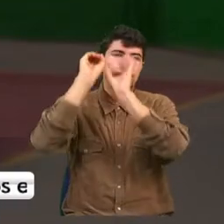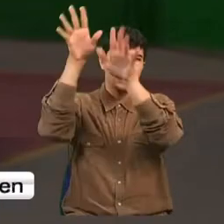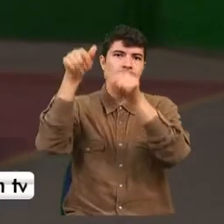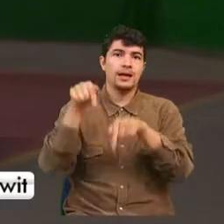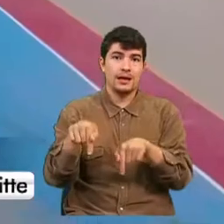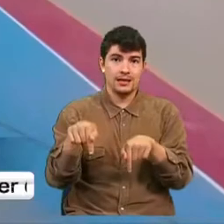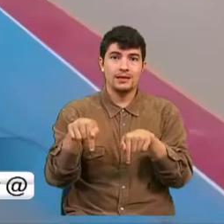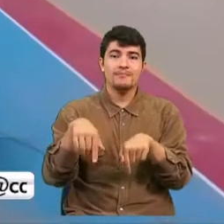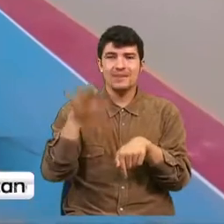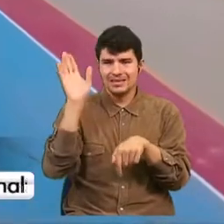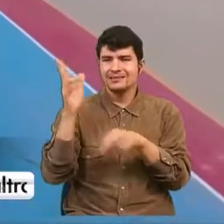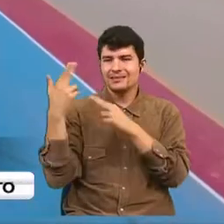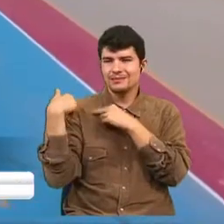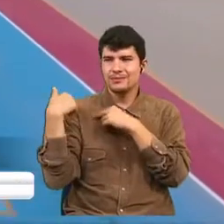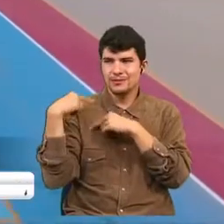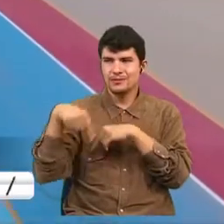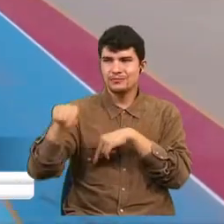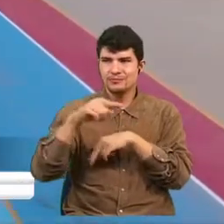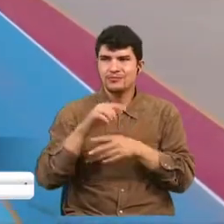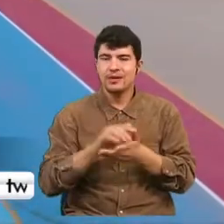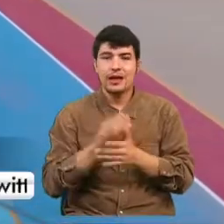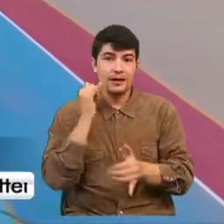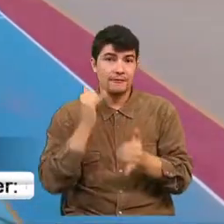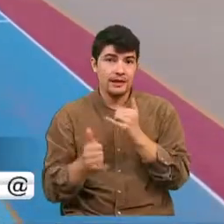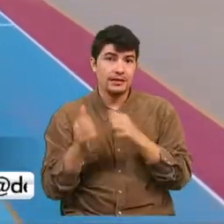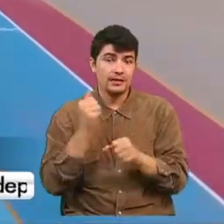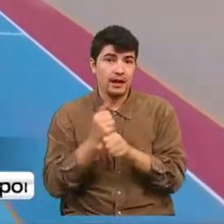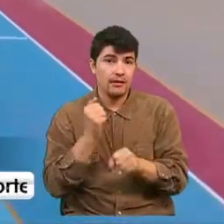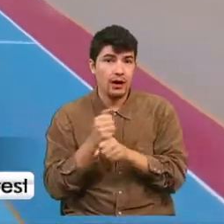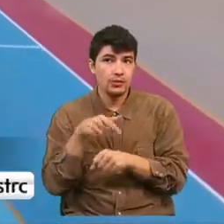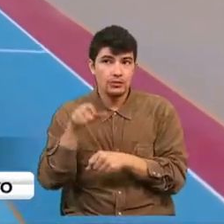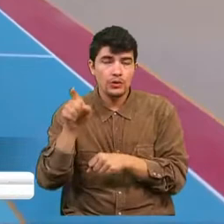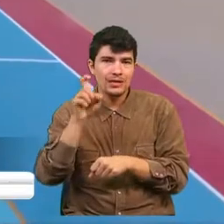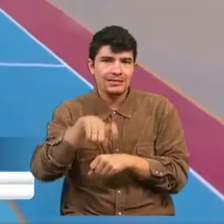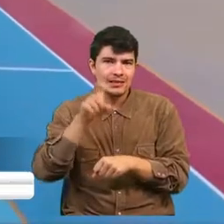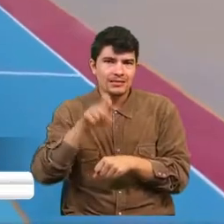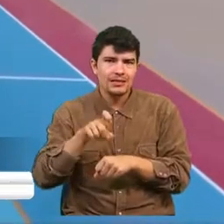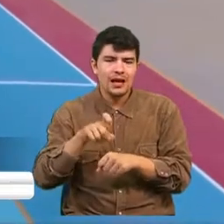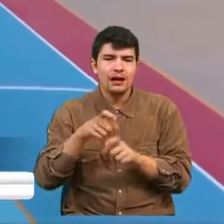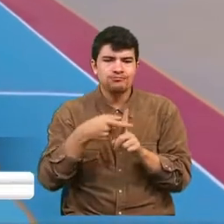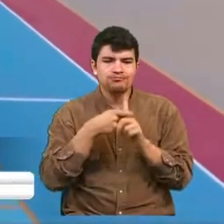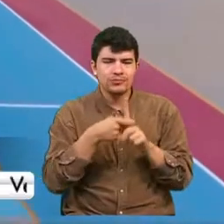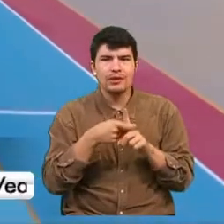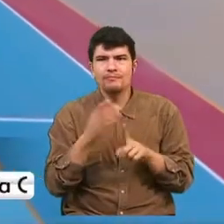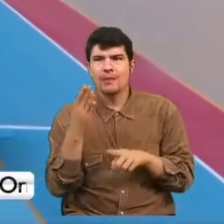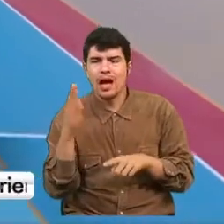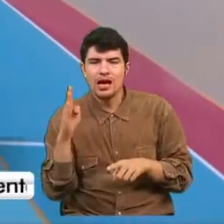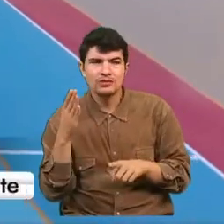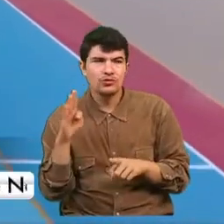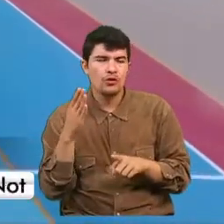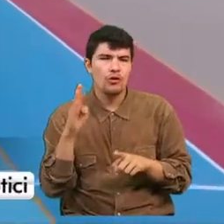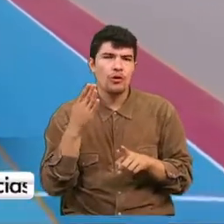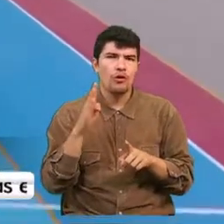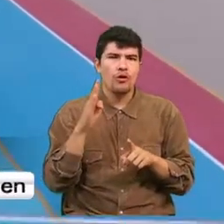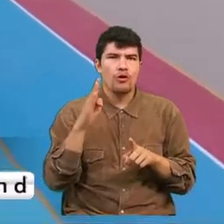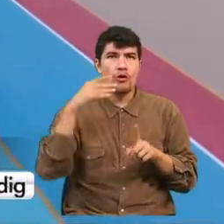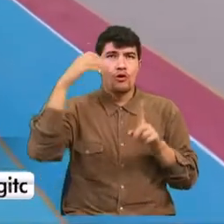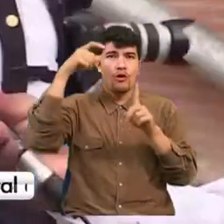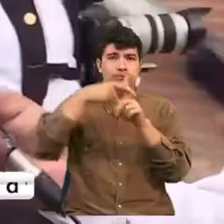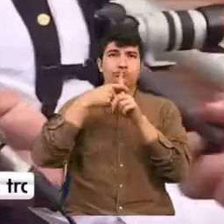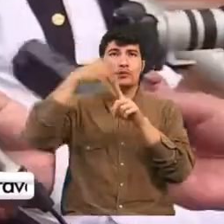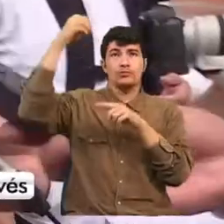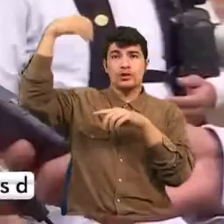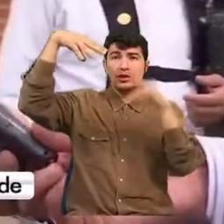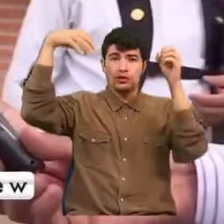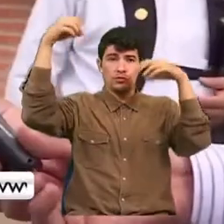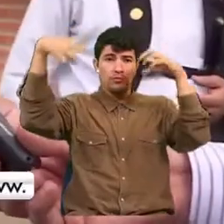como la funcionalidad. Para concluir los trabajos del escenario se requieren terminar las baterías de baños, acabados y la iluminación.